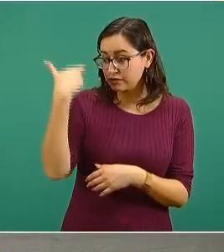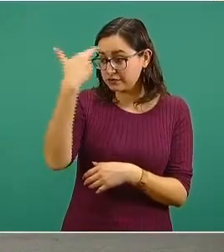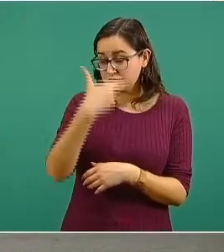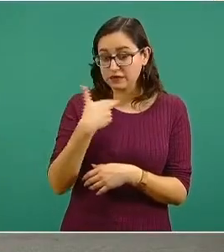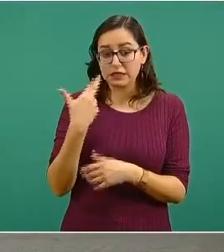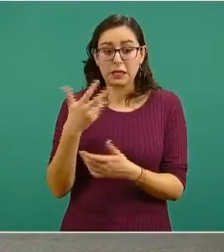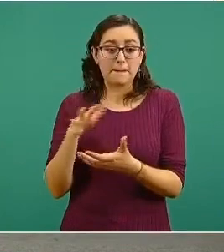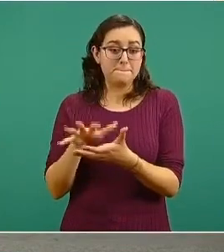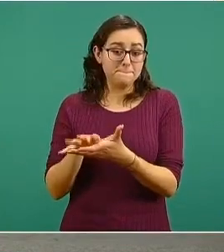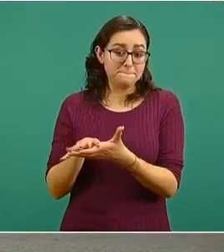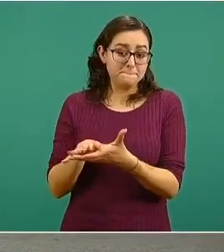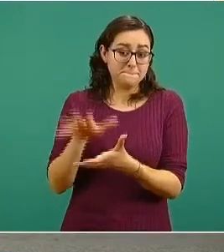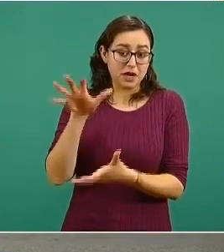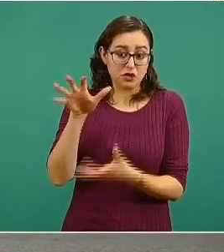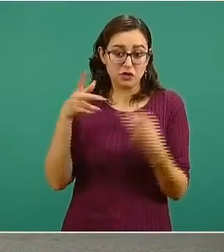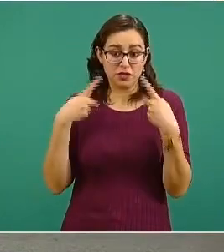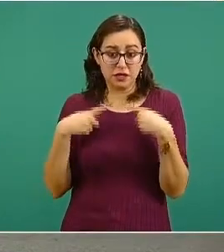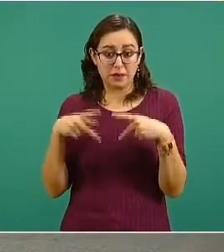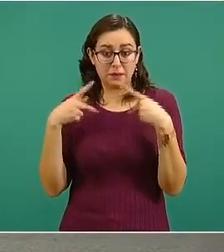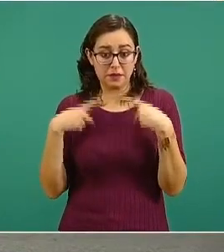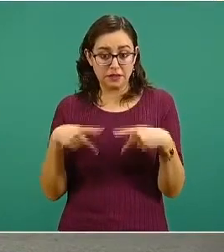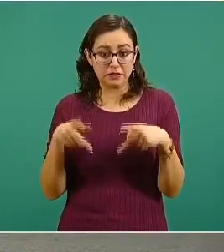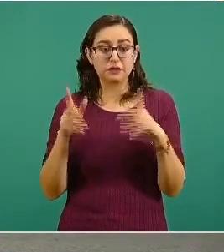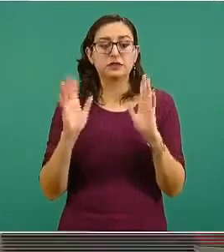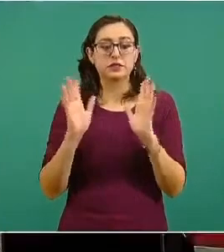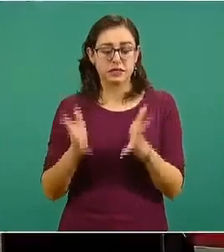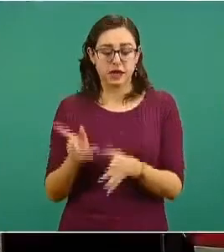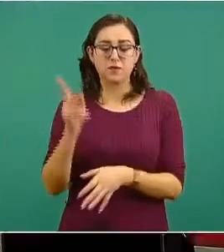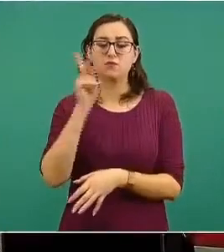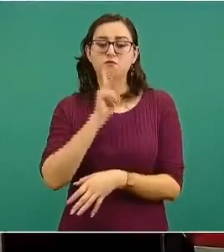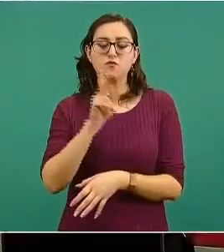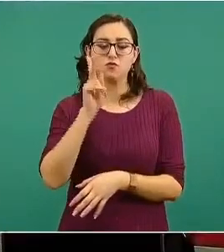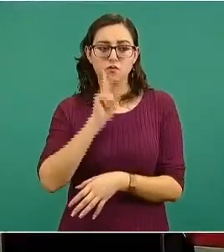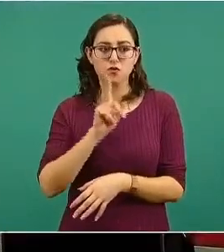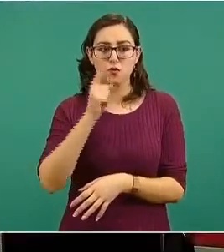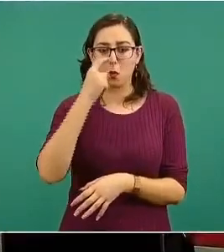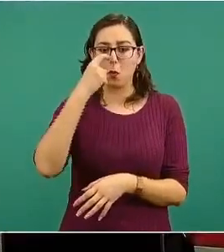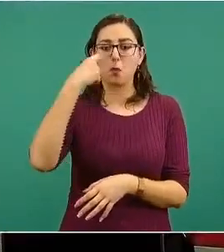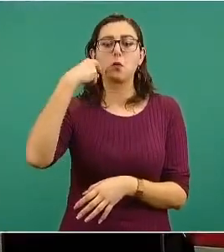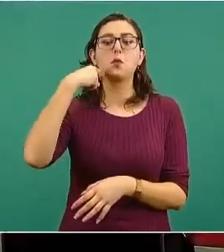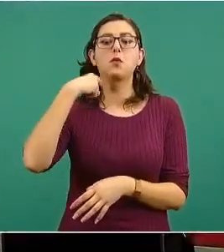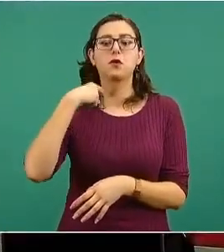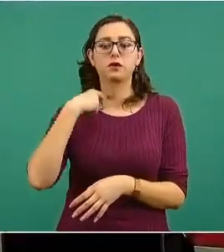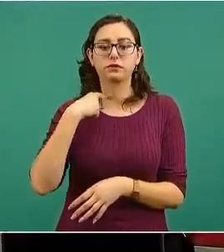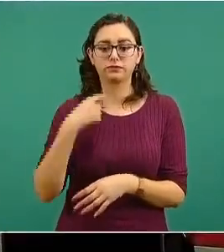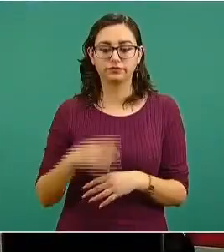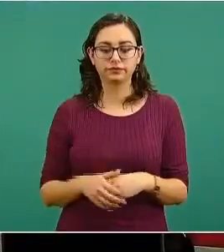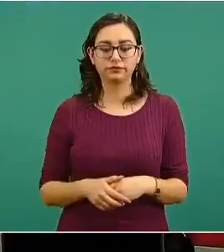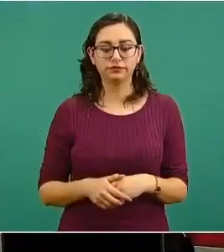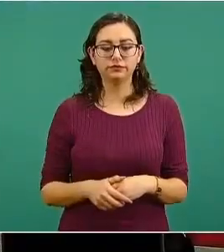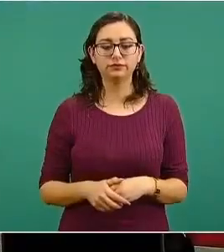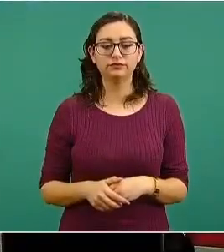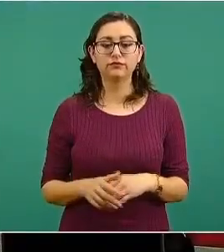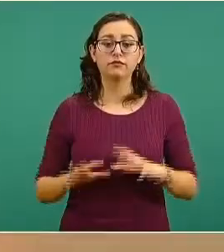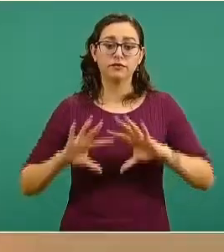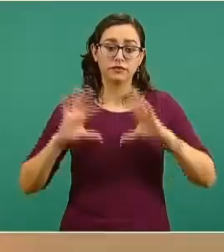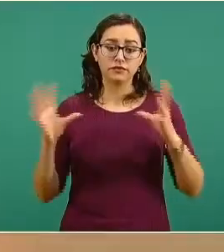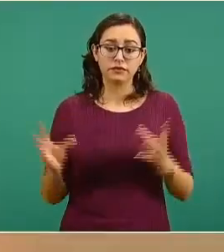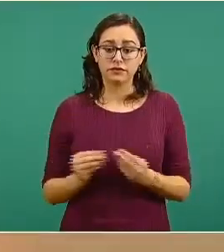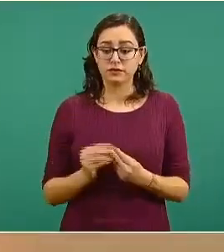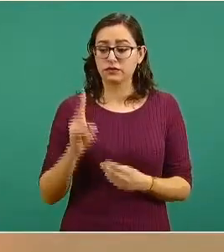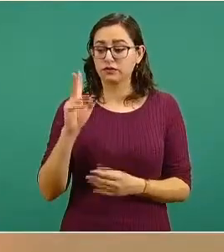gran mayoría de estas personas se les ha aplicado una prueba diagnóstica. De estas pruebas diagnósticas tenemos un total de